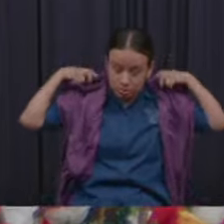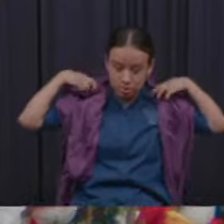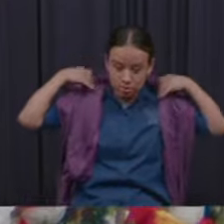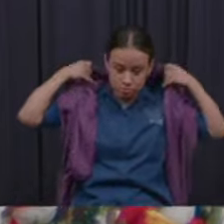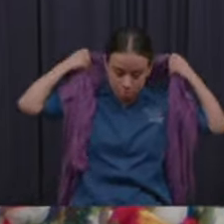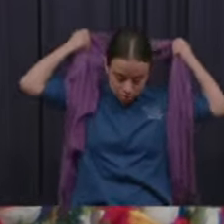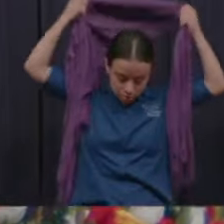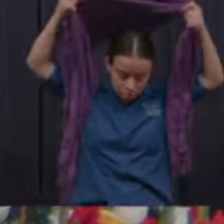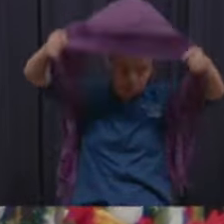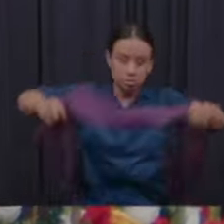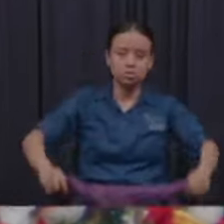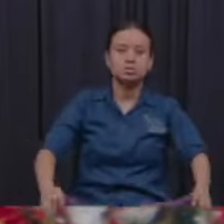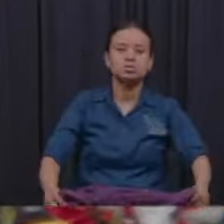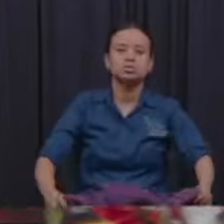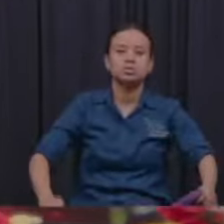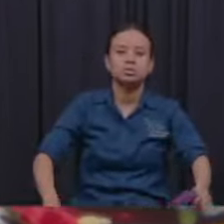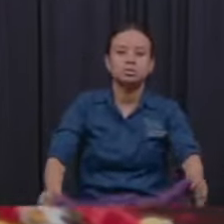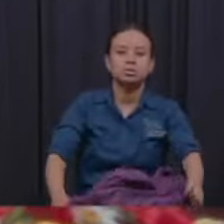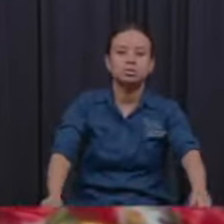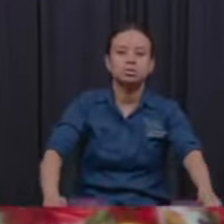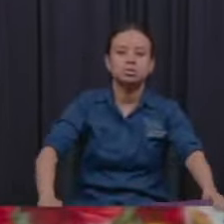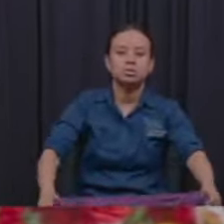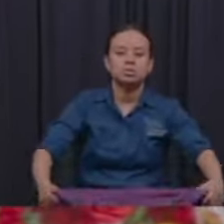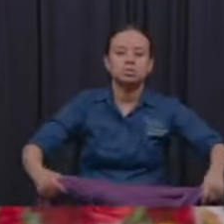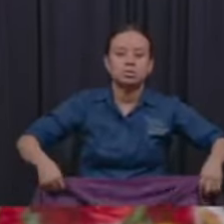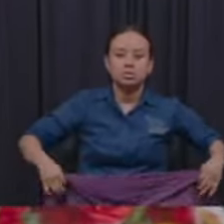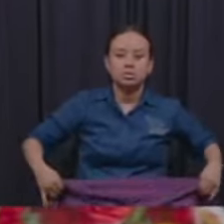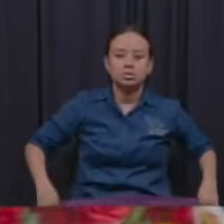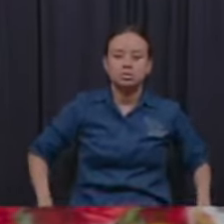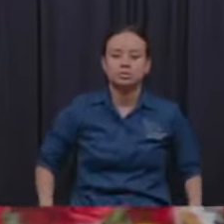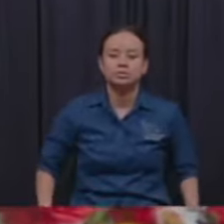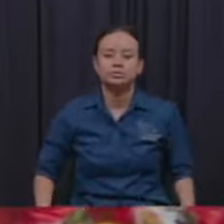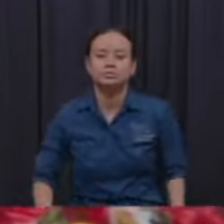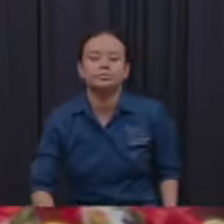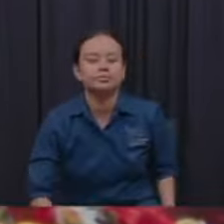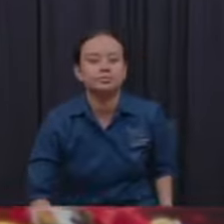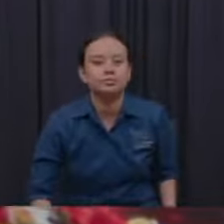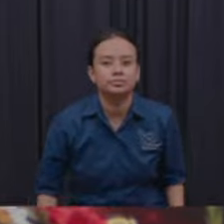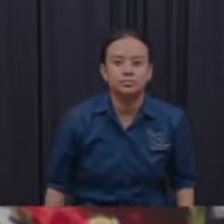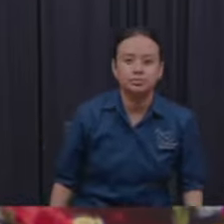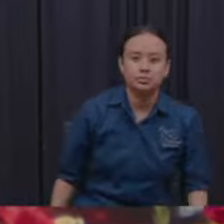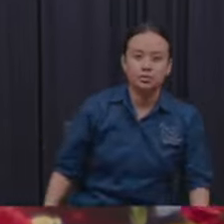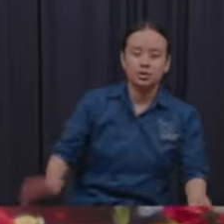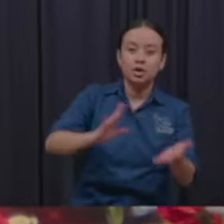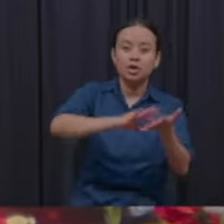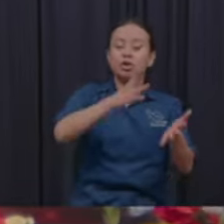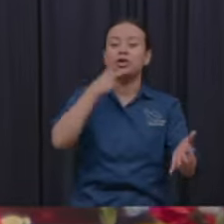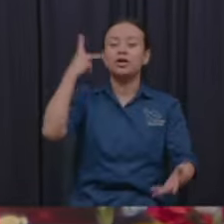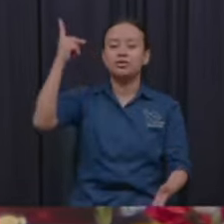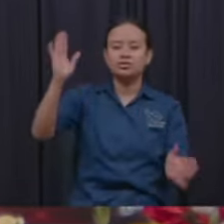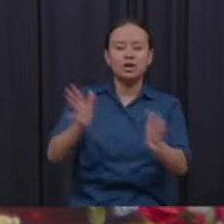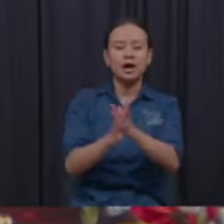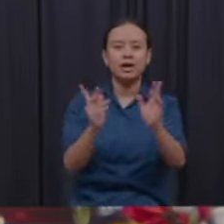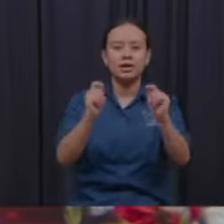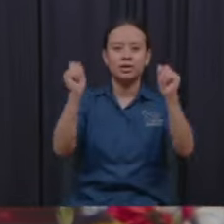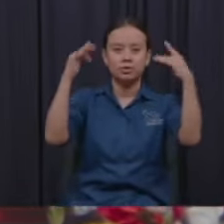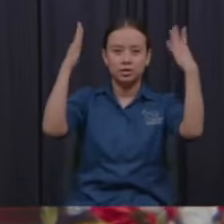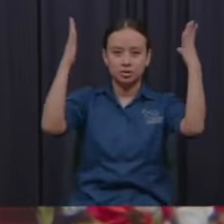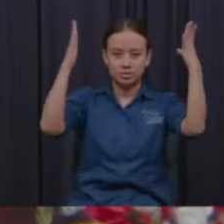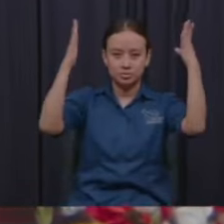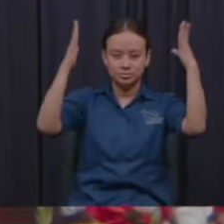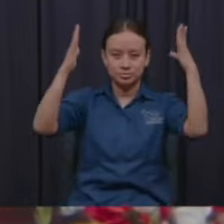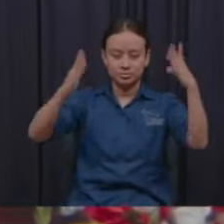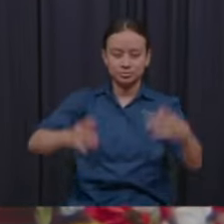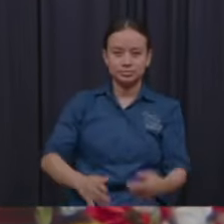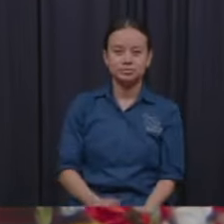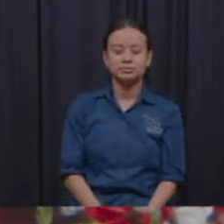Dios. Gracias, hermano Ramírez. Amén. Gloria a Dios. Aleluya. Bueno,